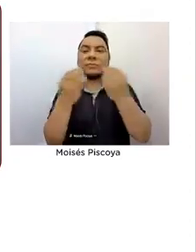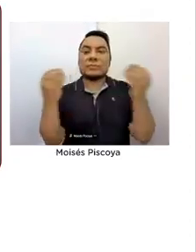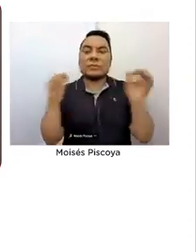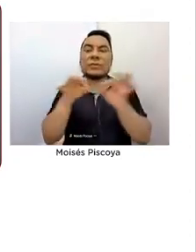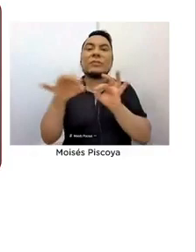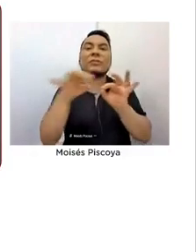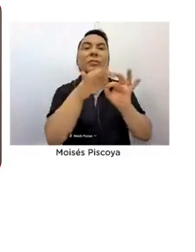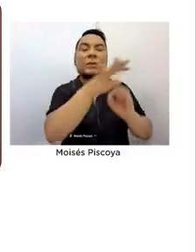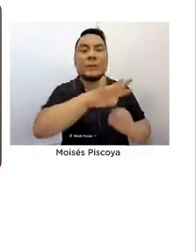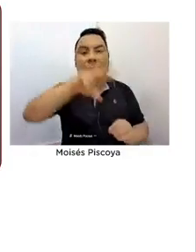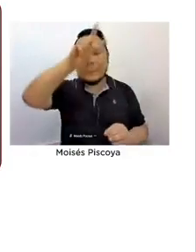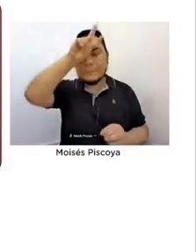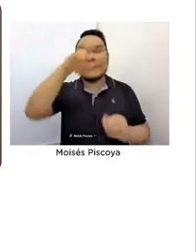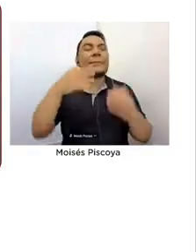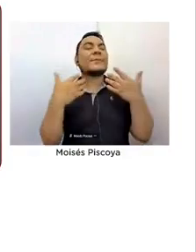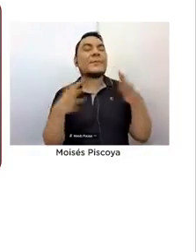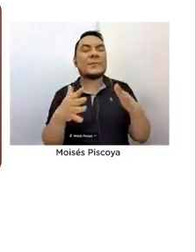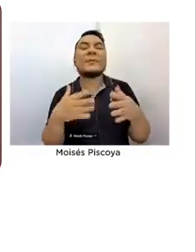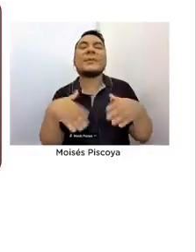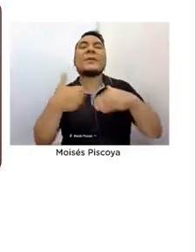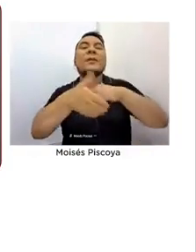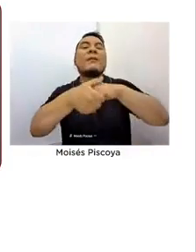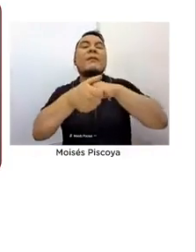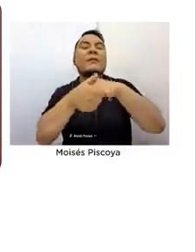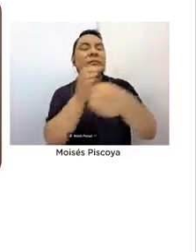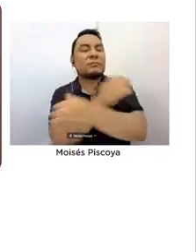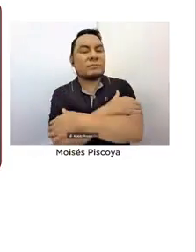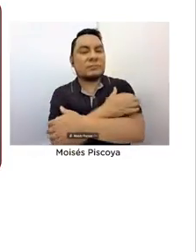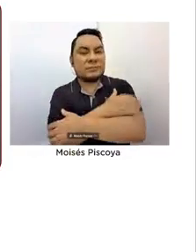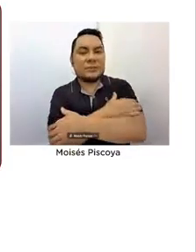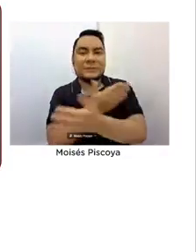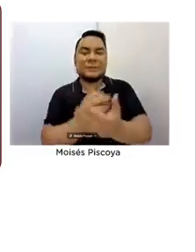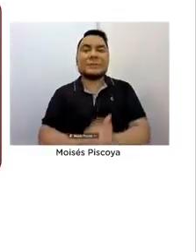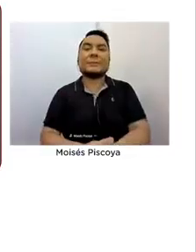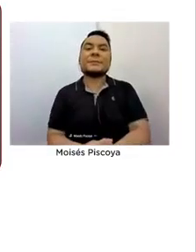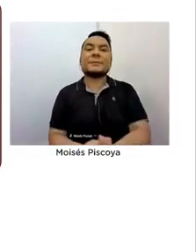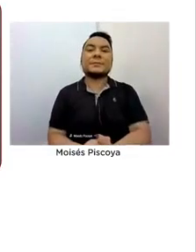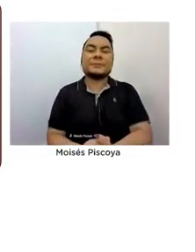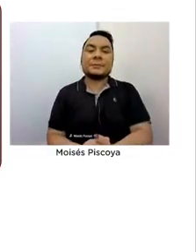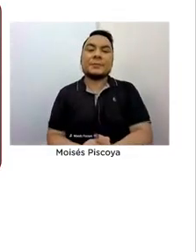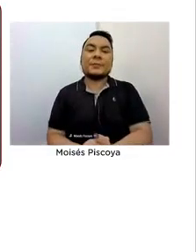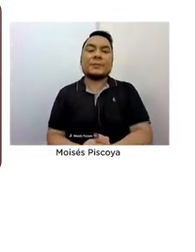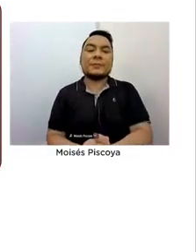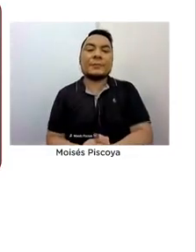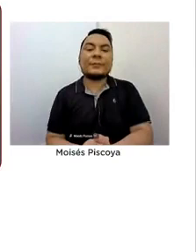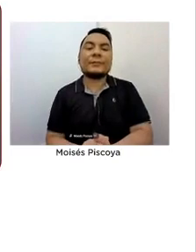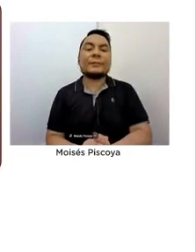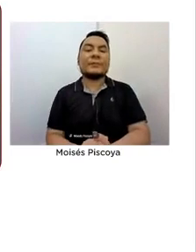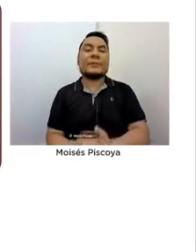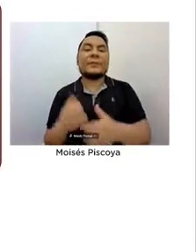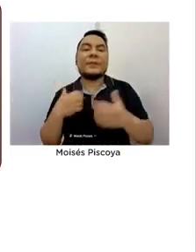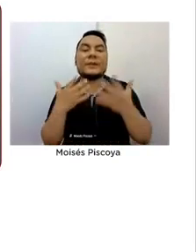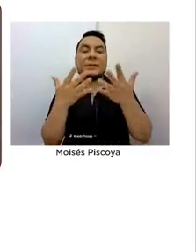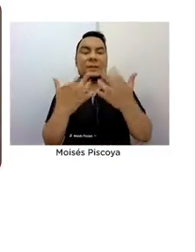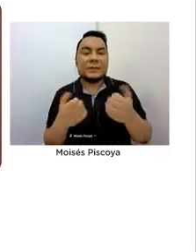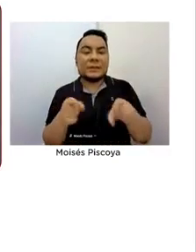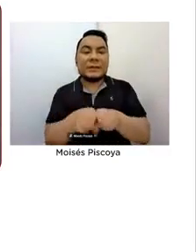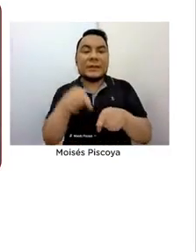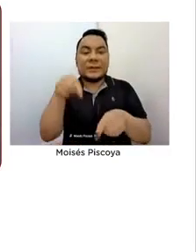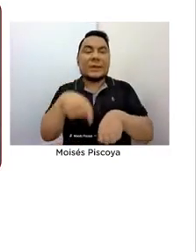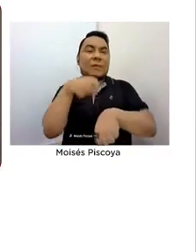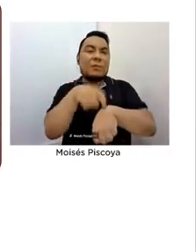del país. Desde ya, un fuerte saludo, un fuerte abrazo. Y quiero separar este